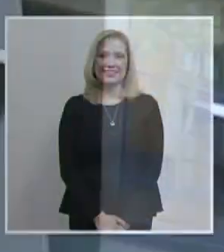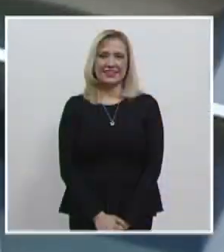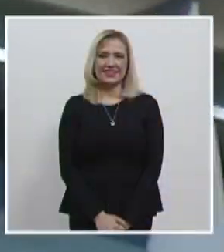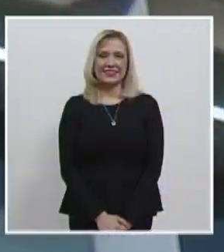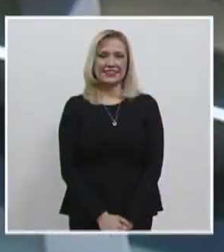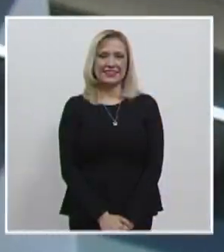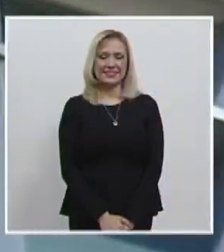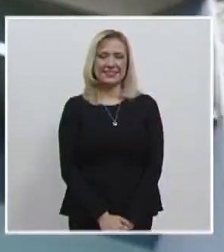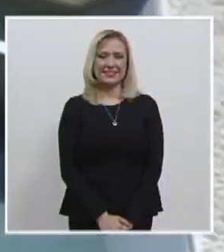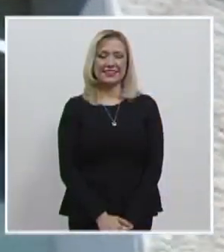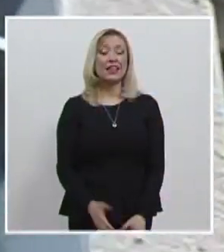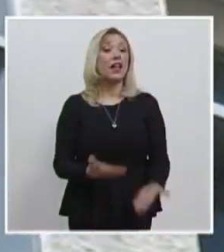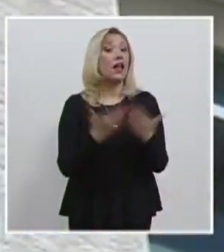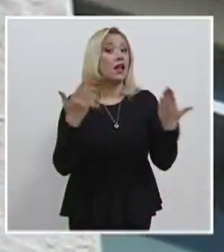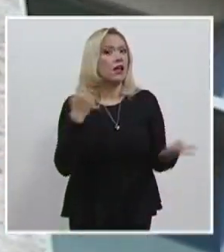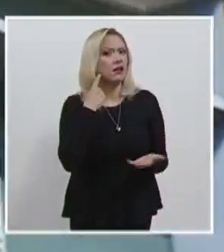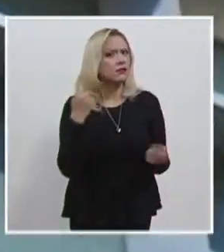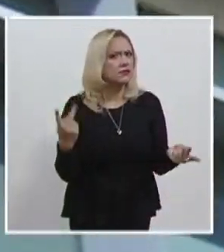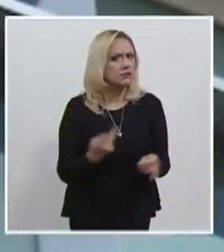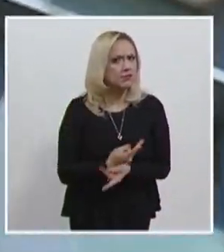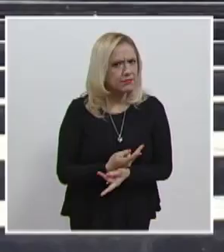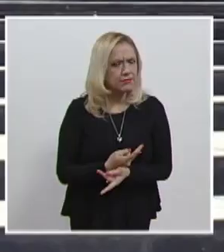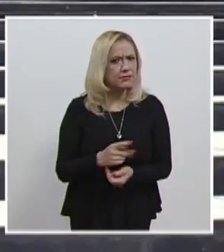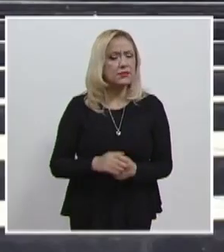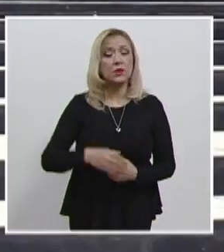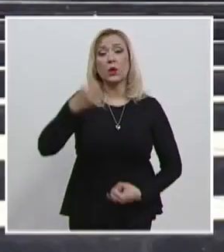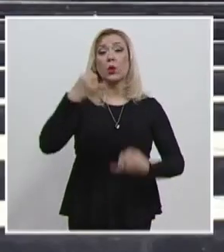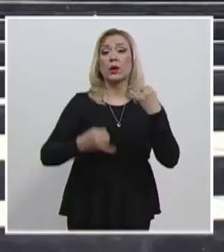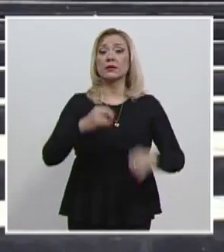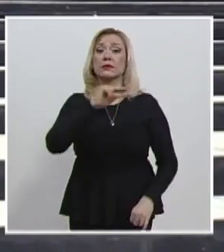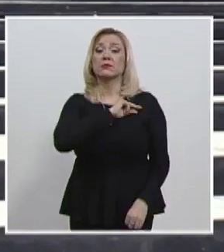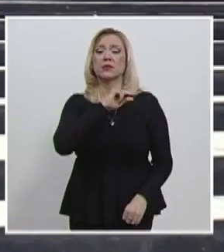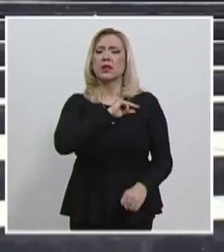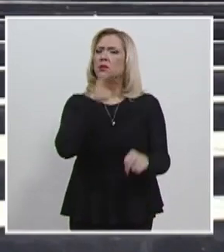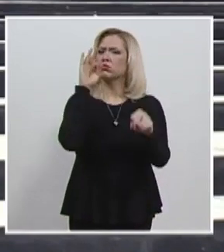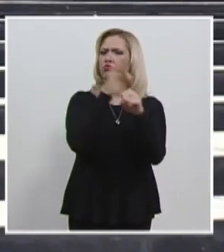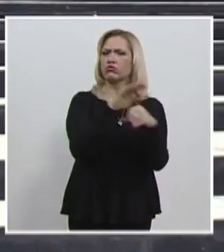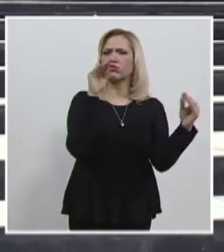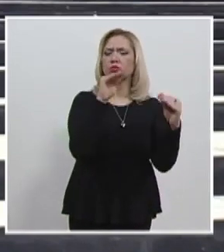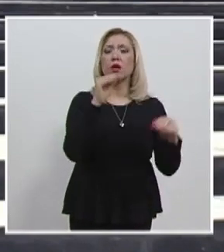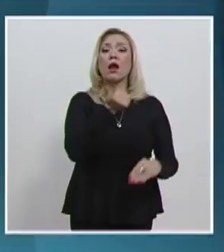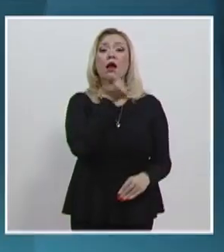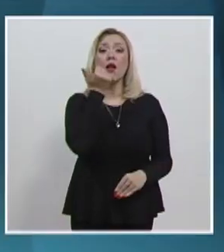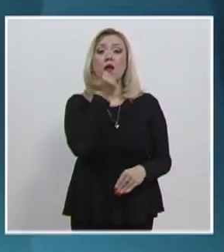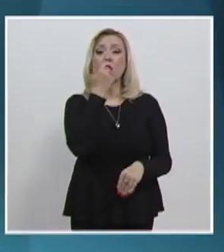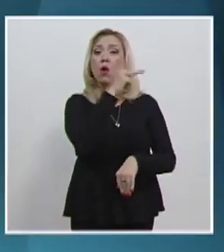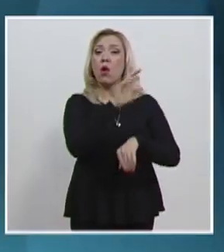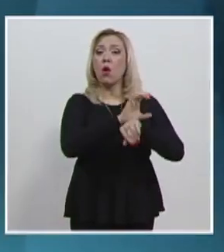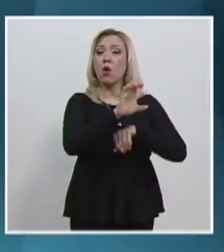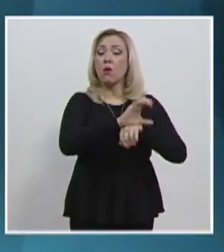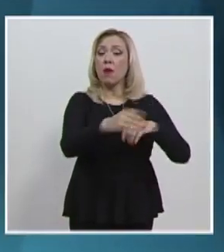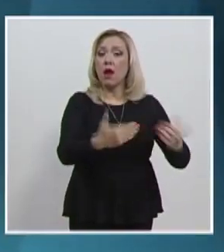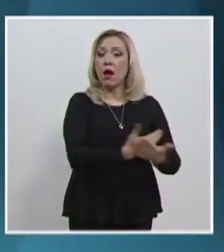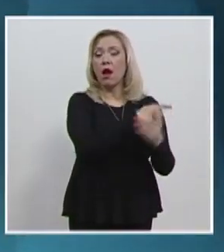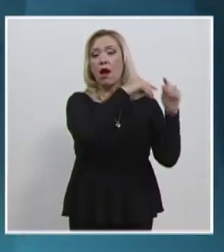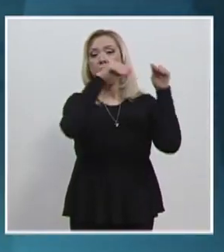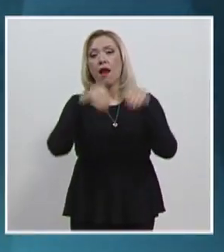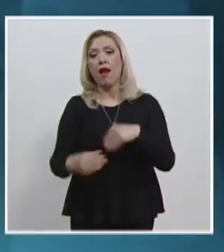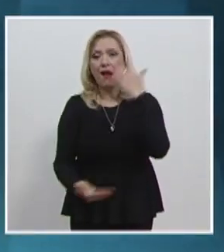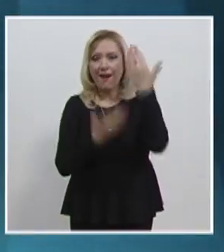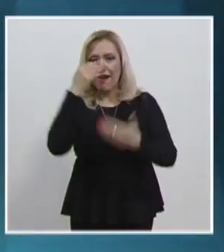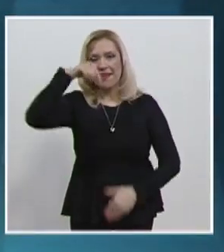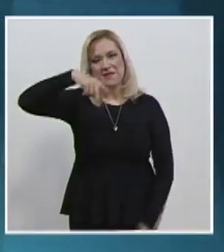regresamos al regresar jueza de distrito ampara a estudiante colombiana para cursar sus estudios